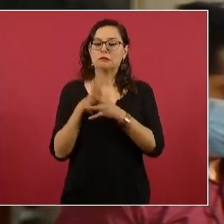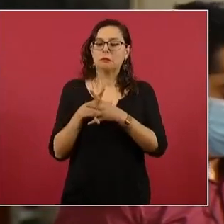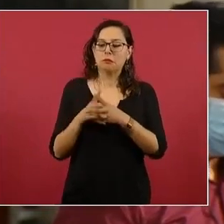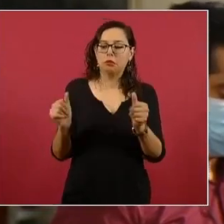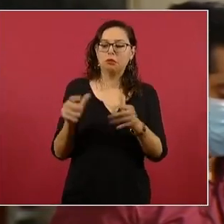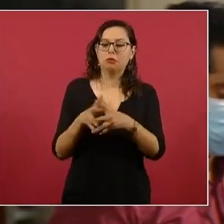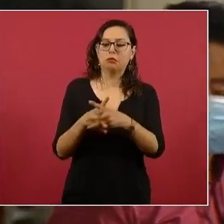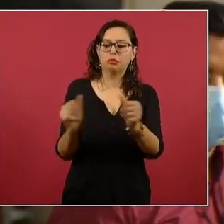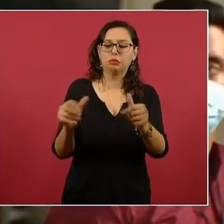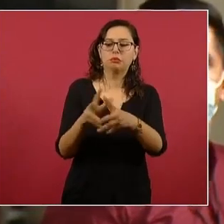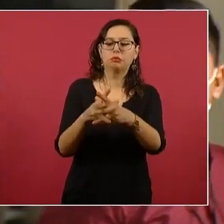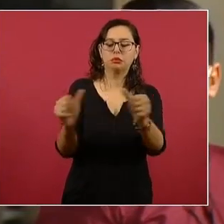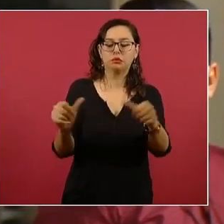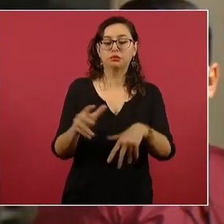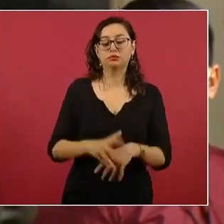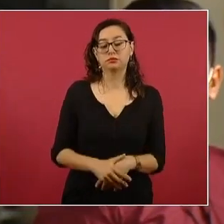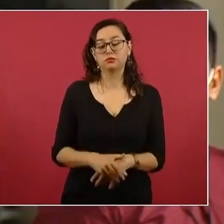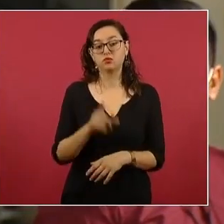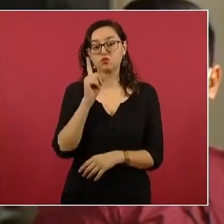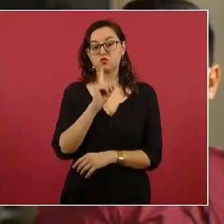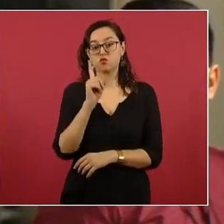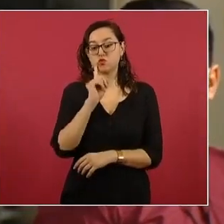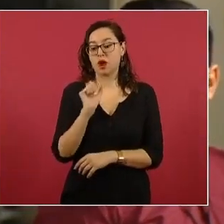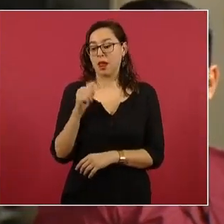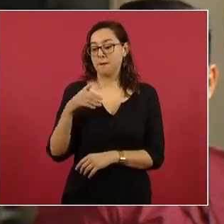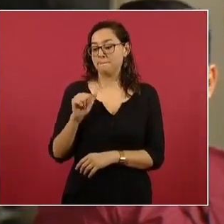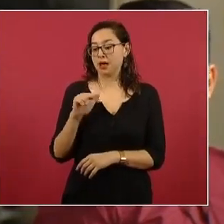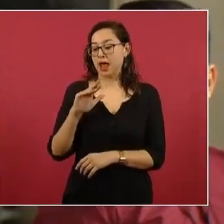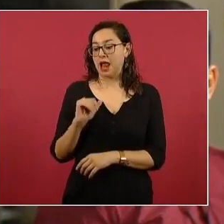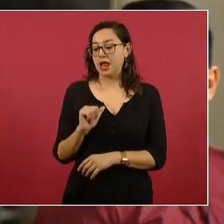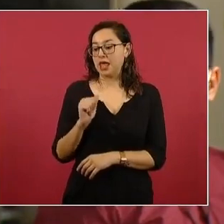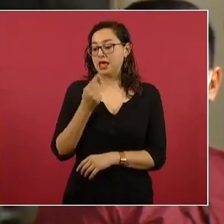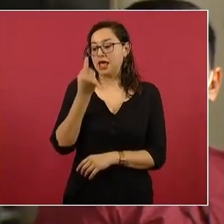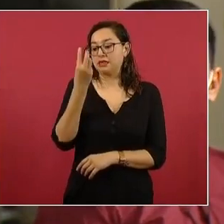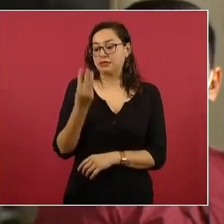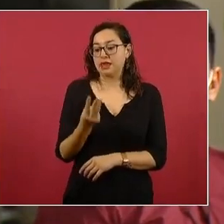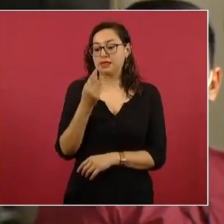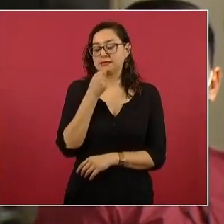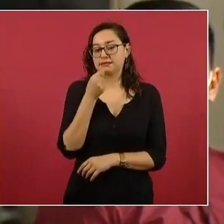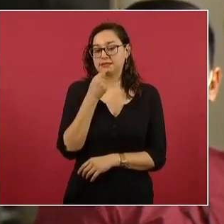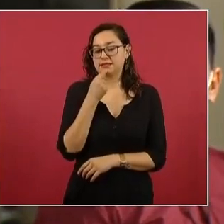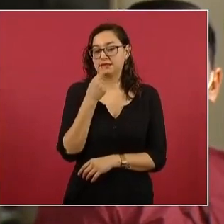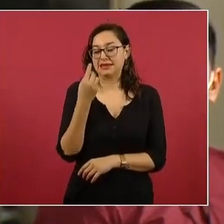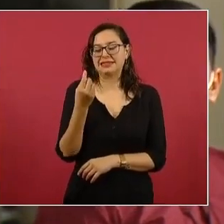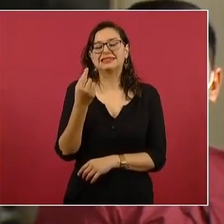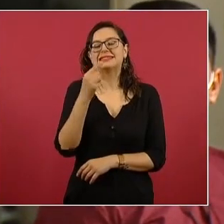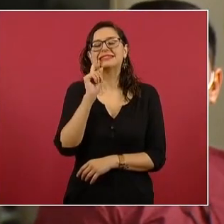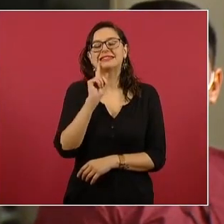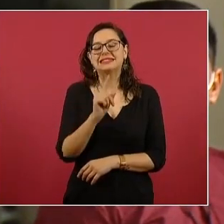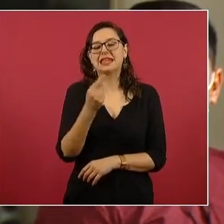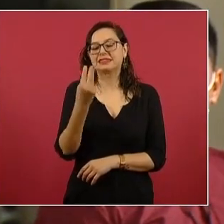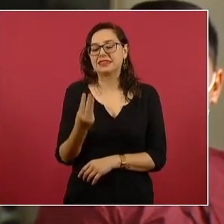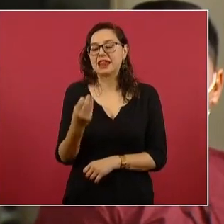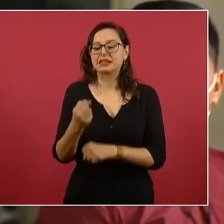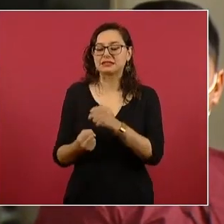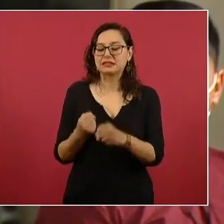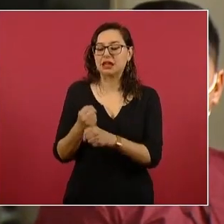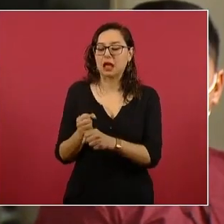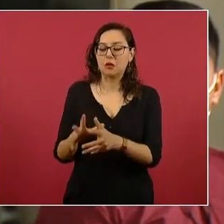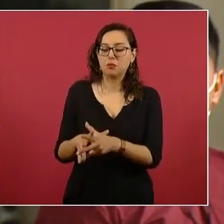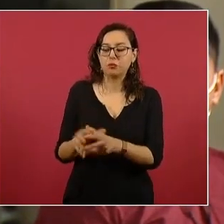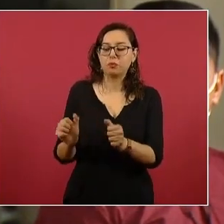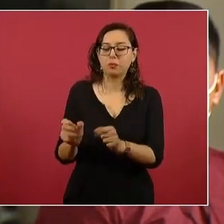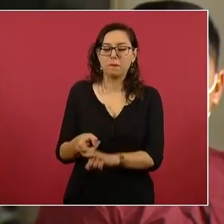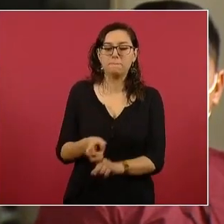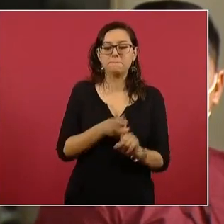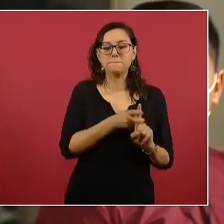Santoyo, de 3 años, y en su caso ya se tipificó como desaparición forzada en Morelos. No se legisla contra la violencia